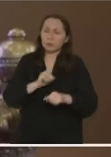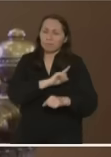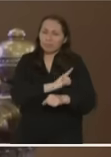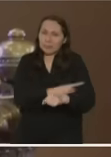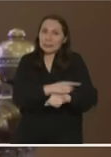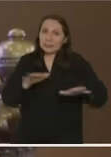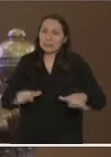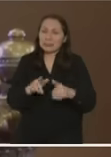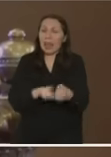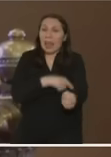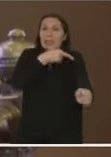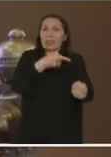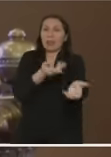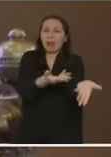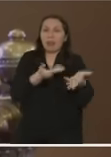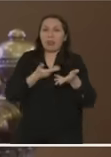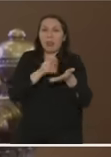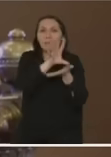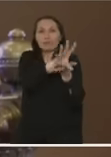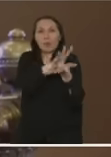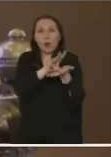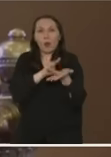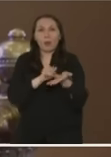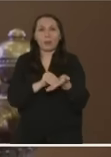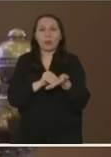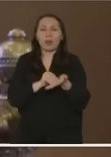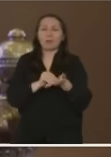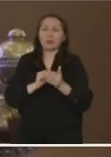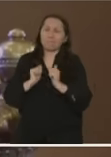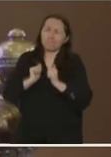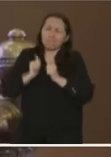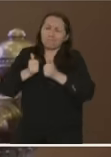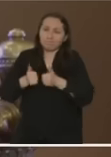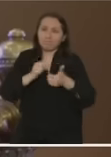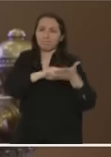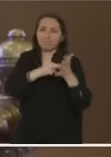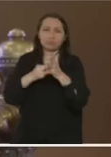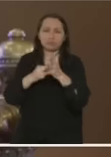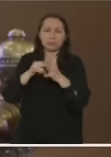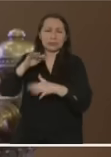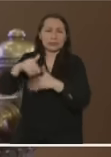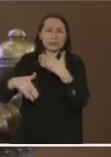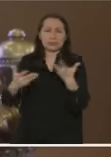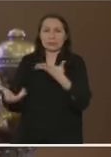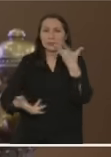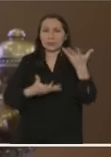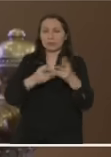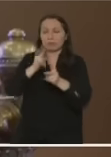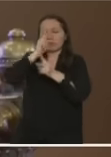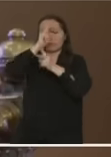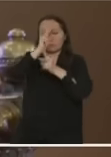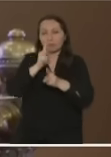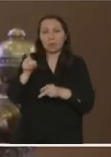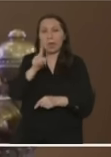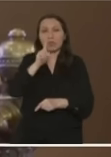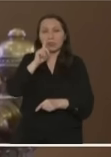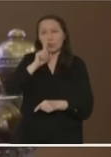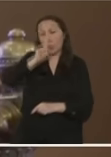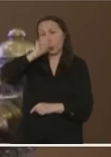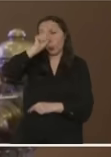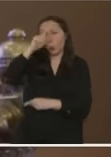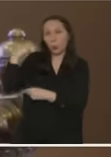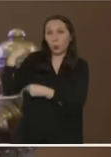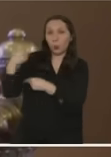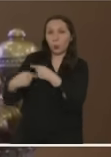energía nos sirvan de ejemplo para sobreponernos a la tragedia, honrando de esta manera nuestra